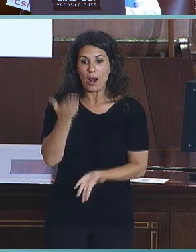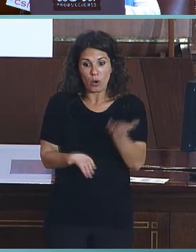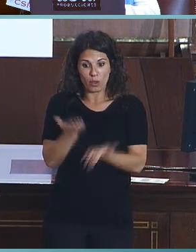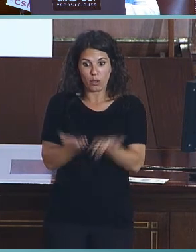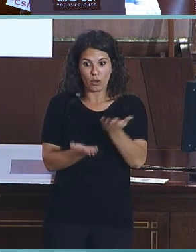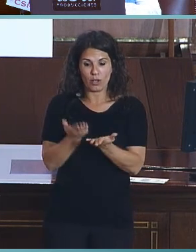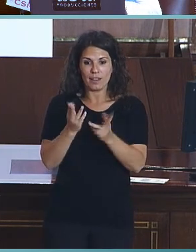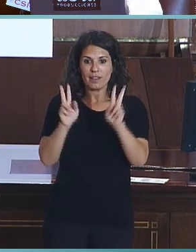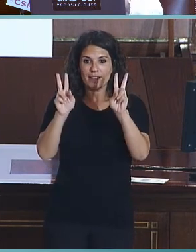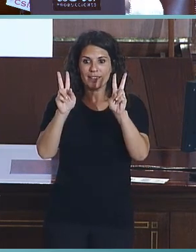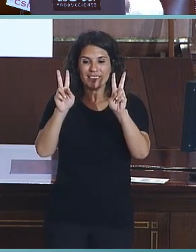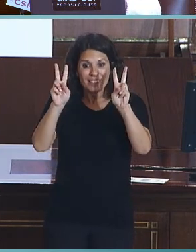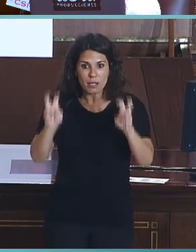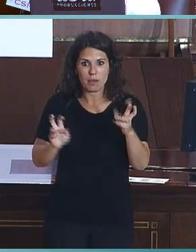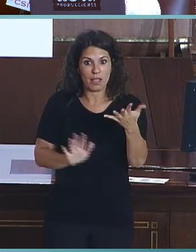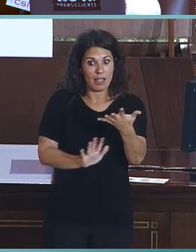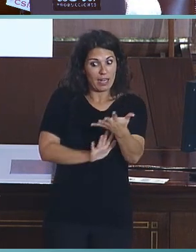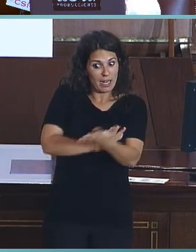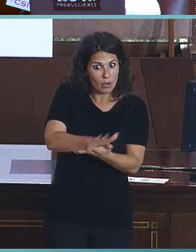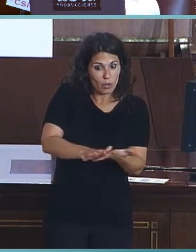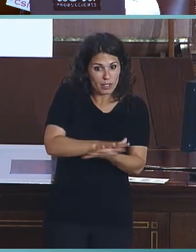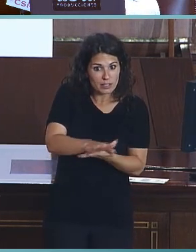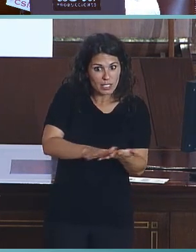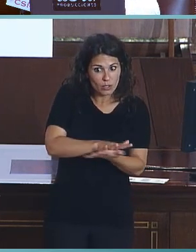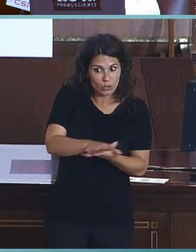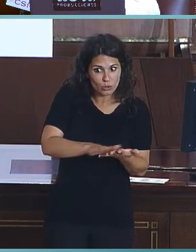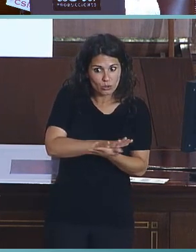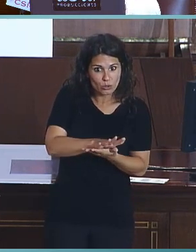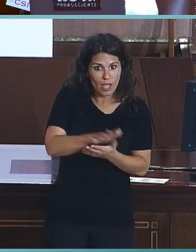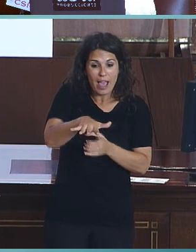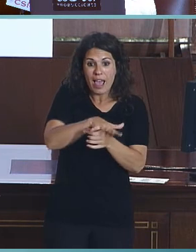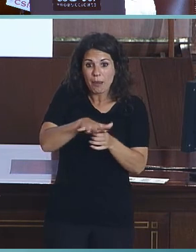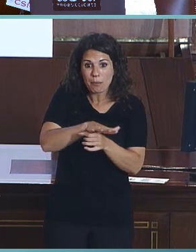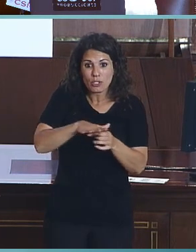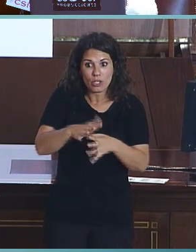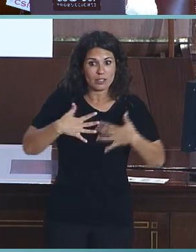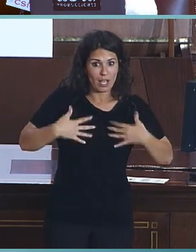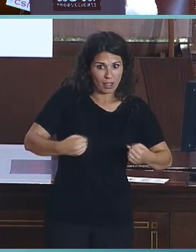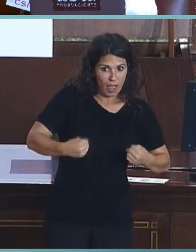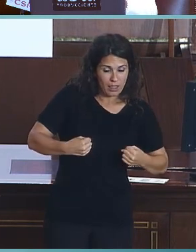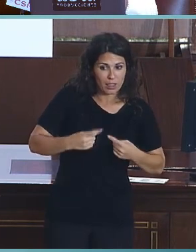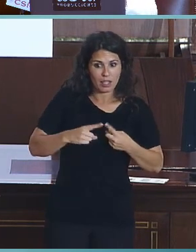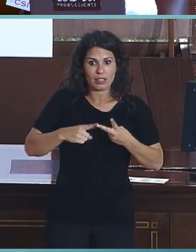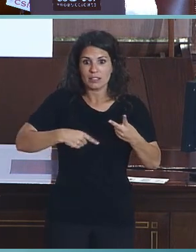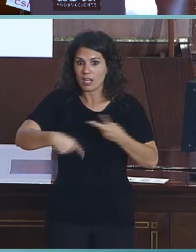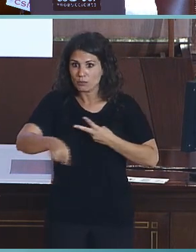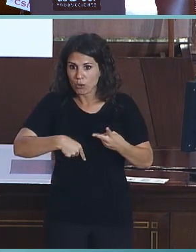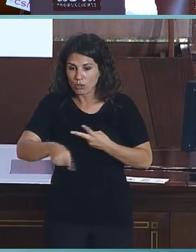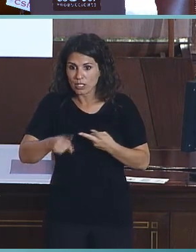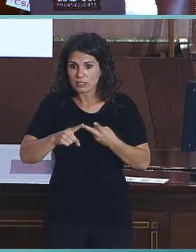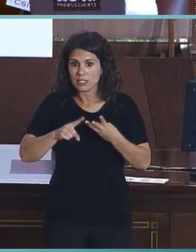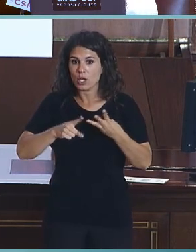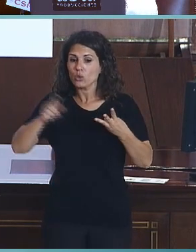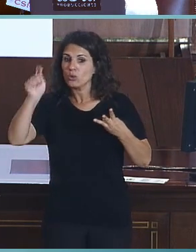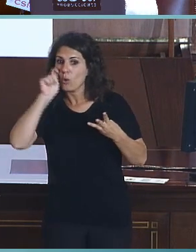se refiere a la presencia de la lengua de signos en los ámbitos de la sanidad, de los transportes,